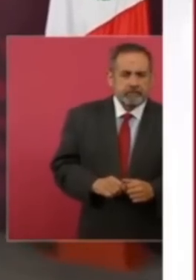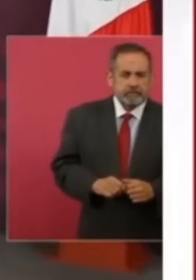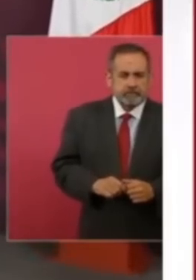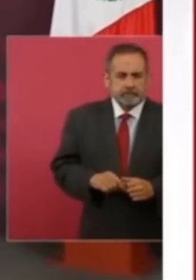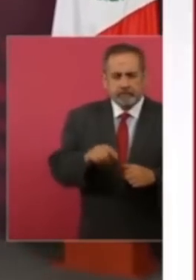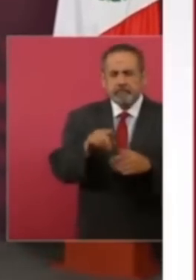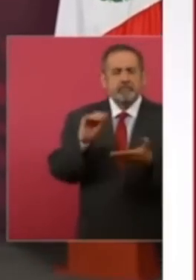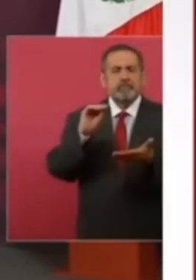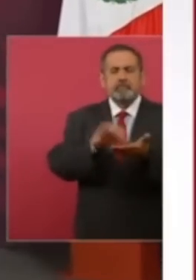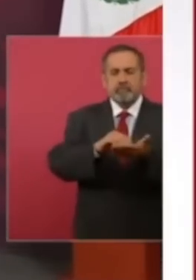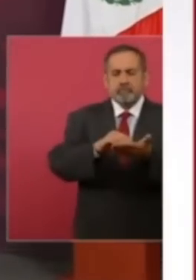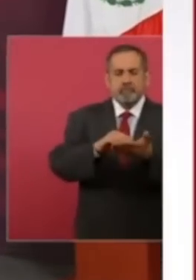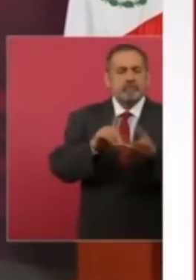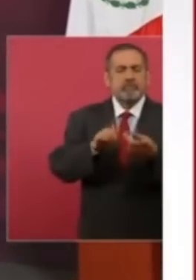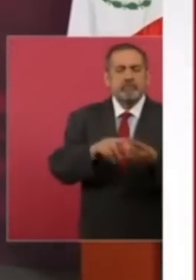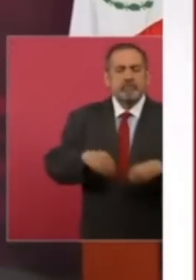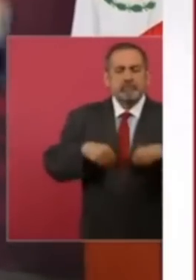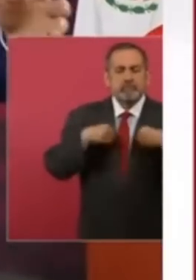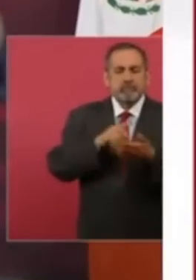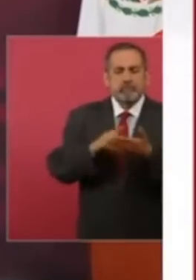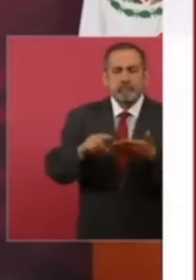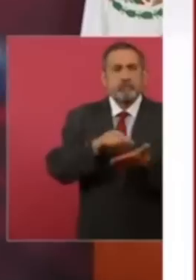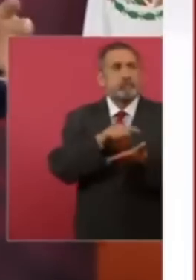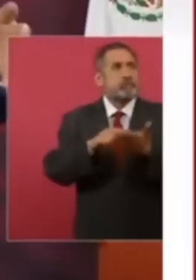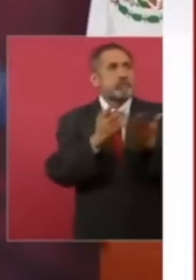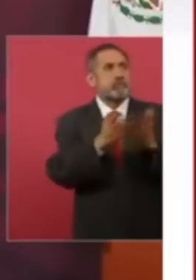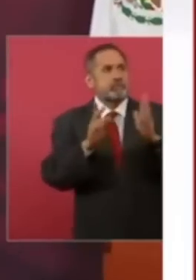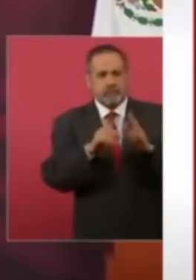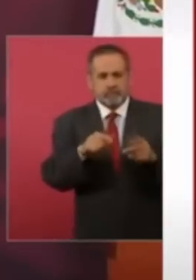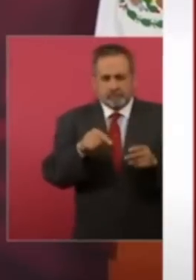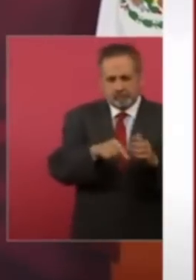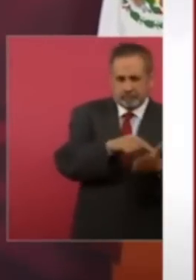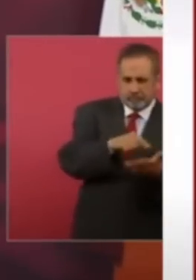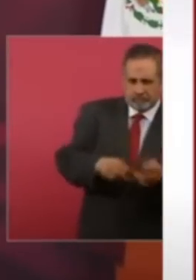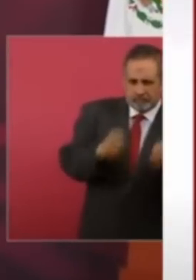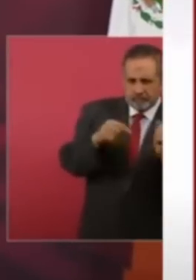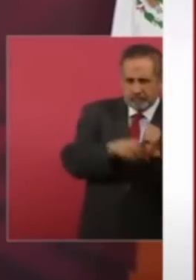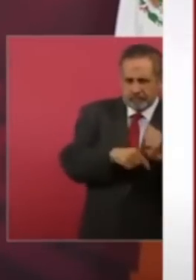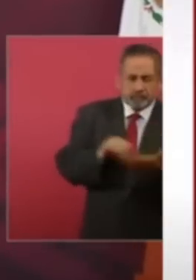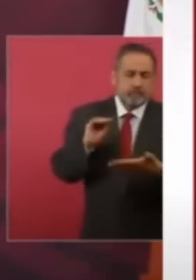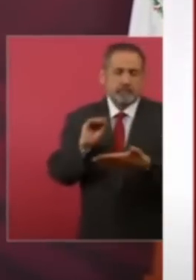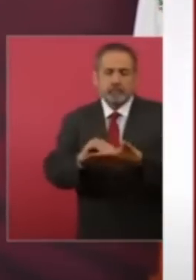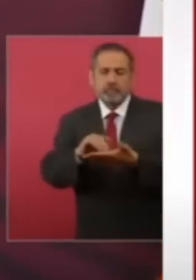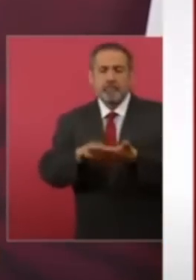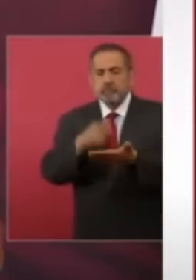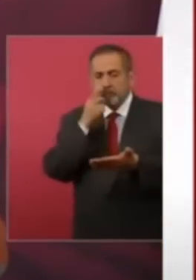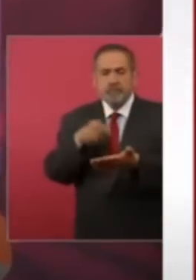dirección en donde estaba la bodega y la toma clandestina, que era